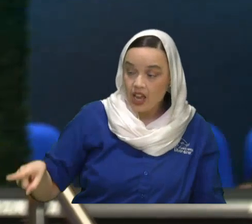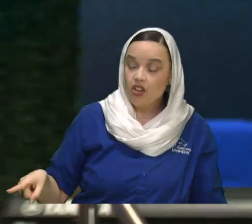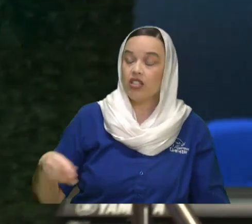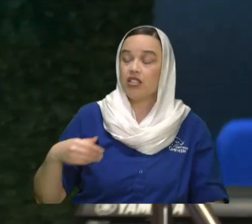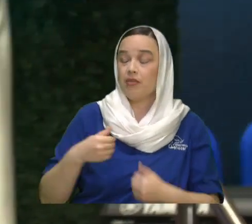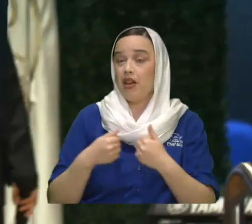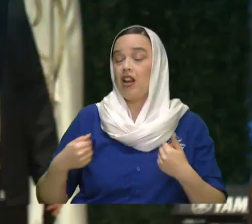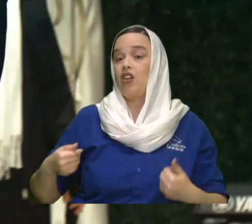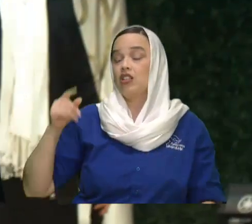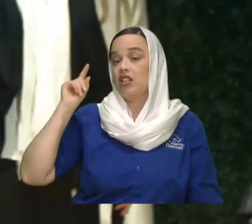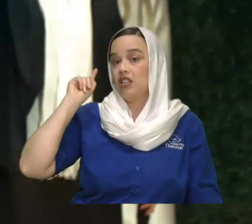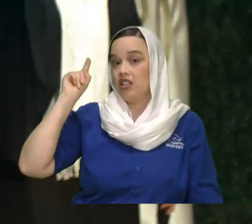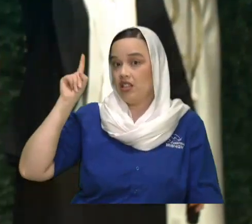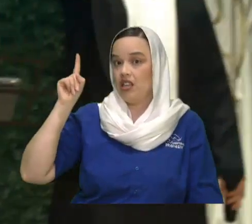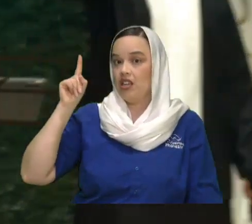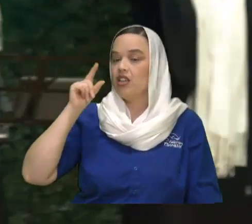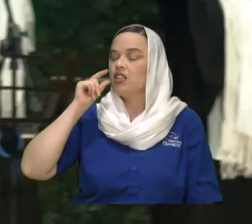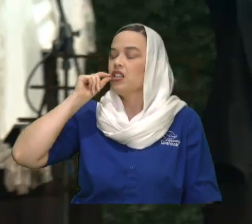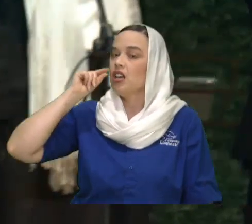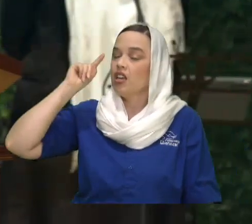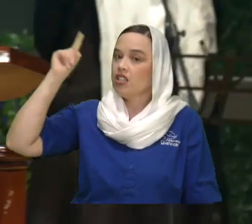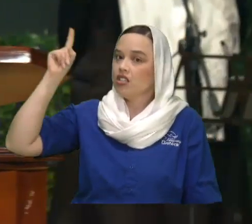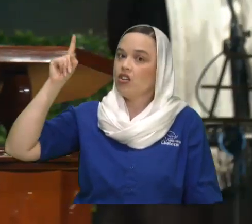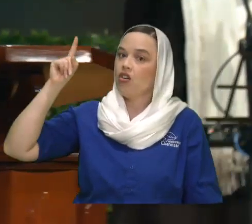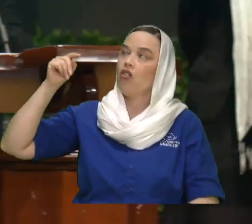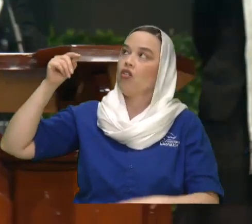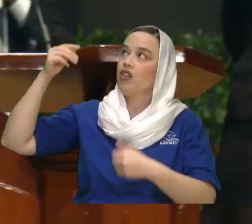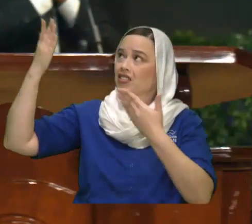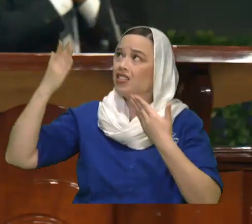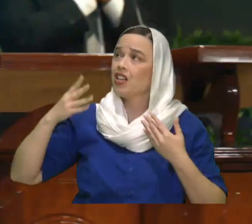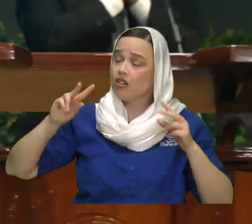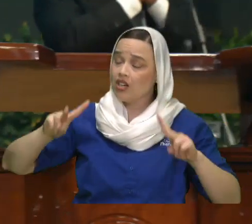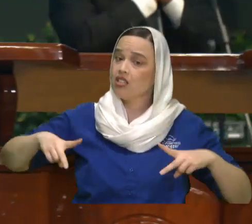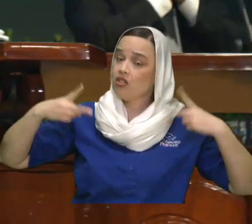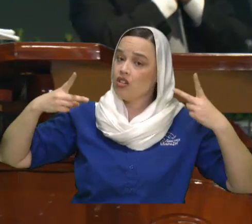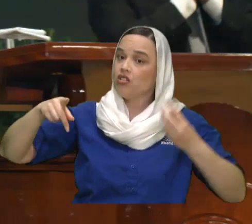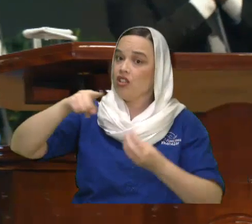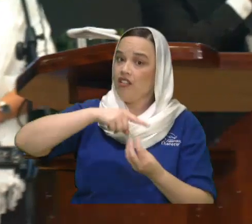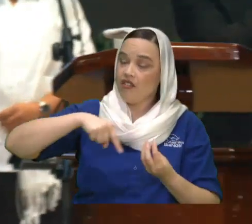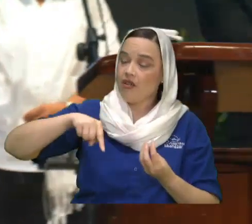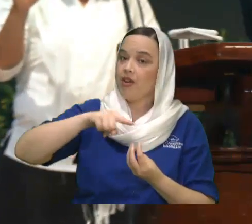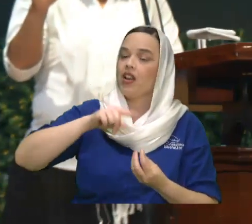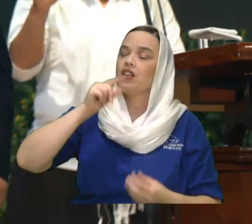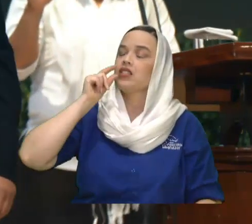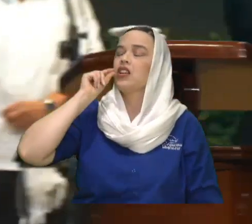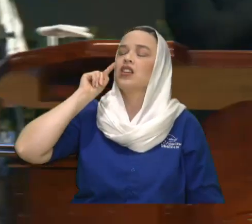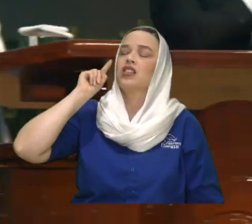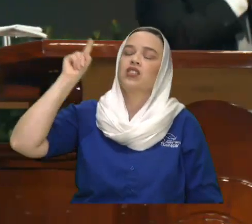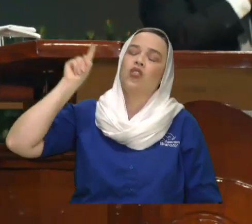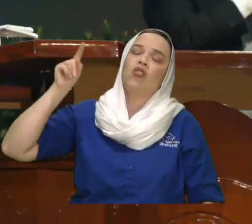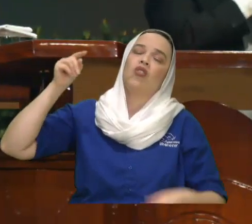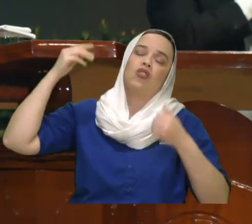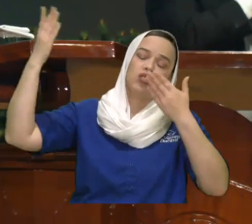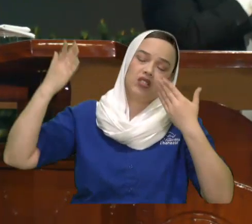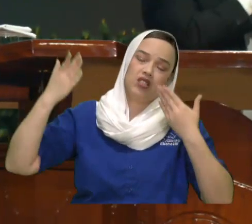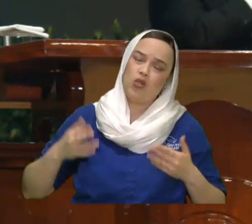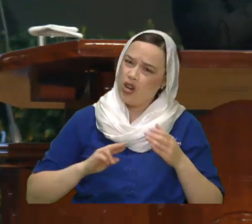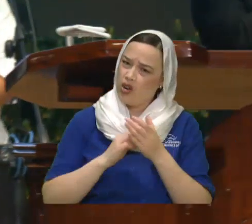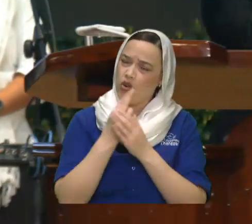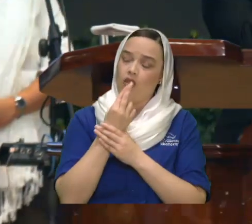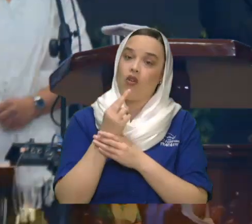ti señor 3 restauración familiar señor 31 de nuevo sobre estas